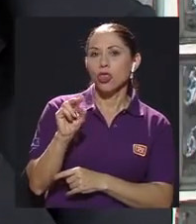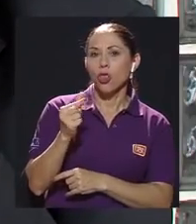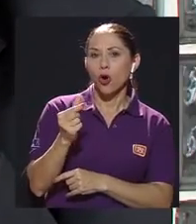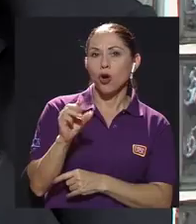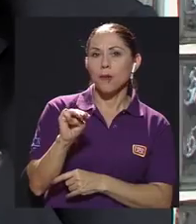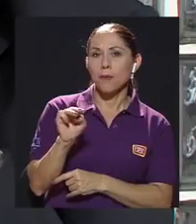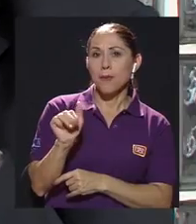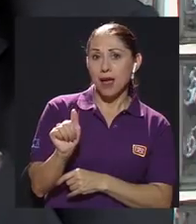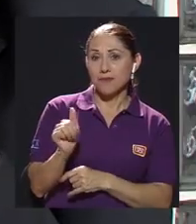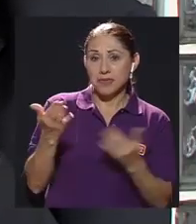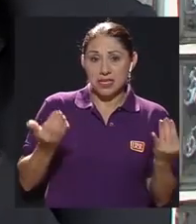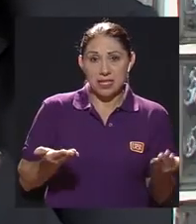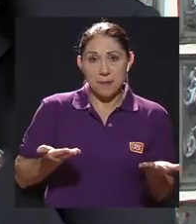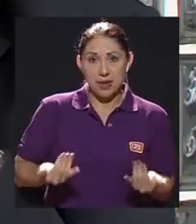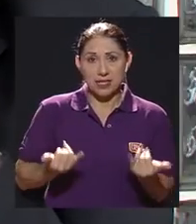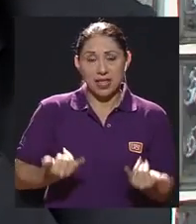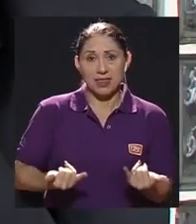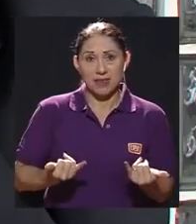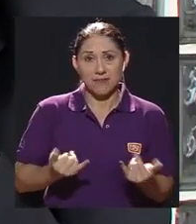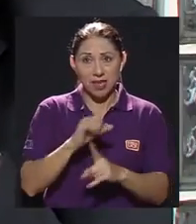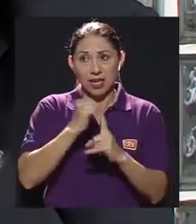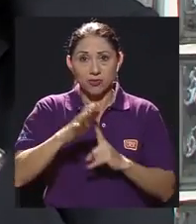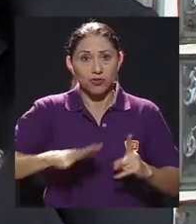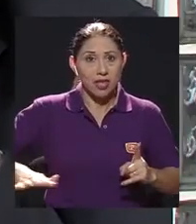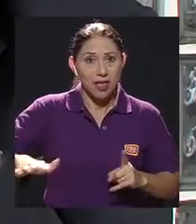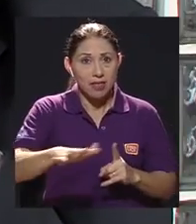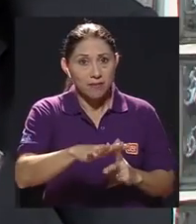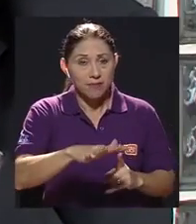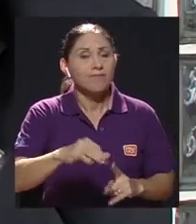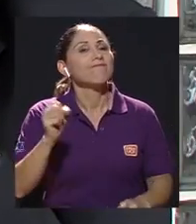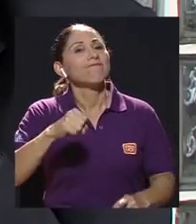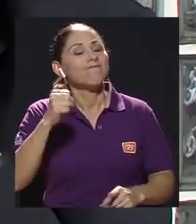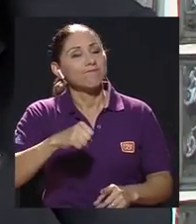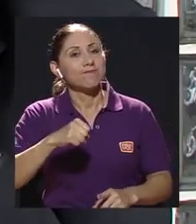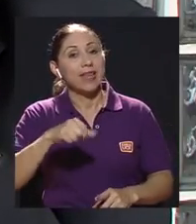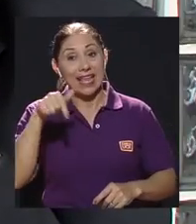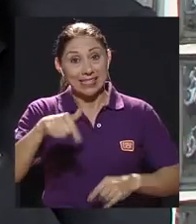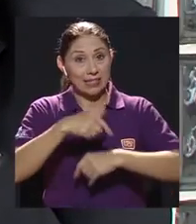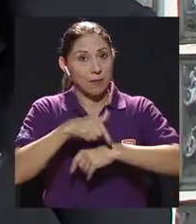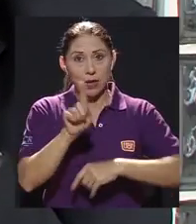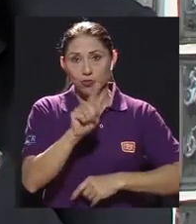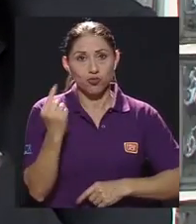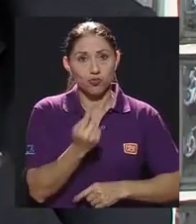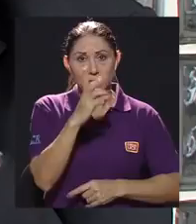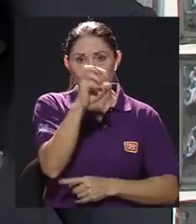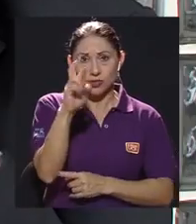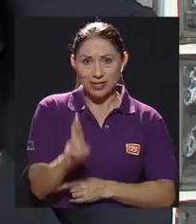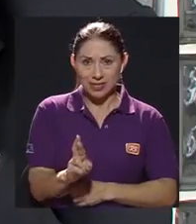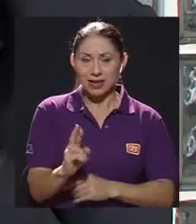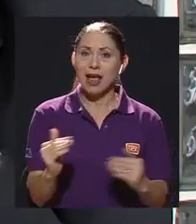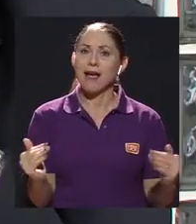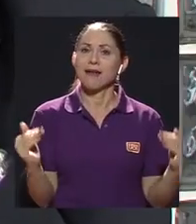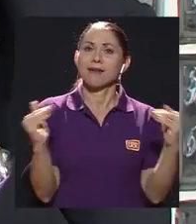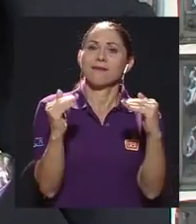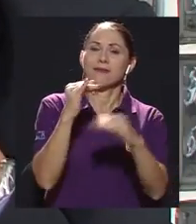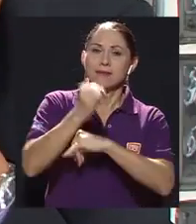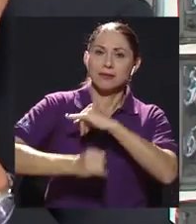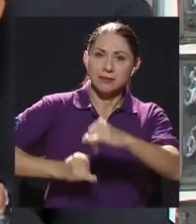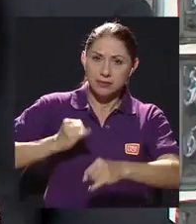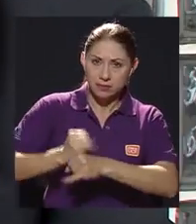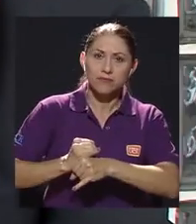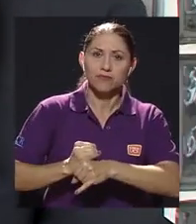sociedad muy marcado? Totalmente. Esta es una etapa, no solo en Costa Rica, sino a nivel internacional, en